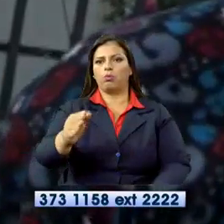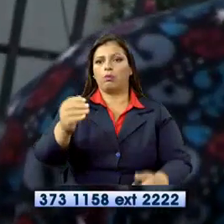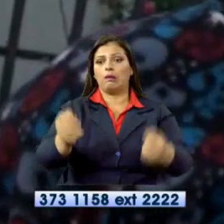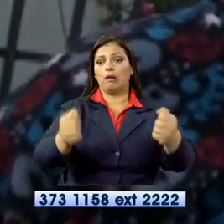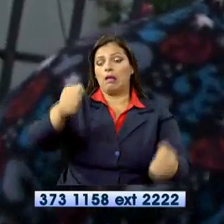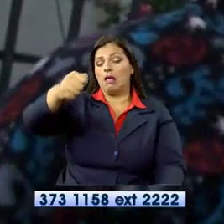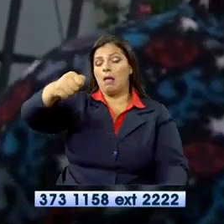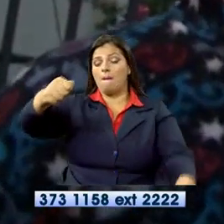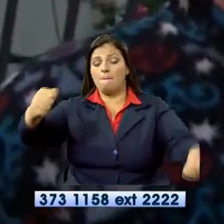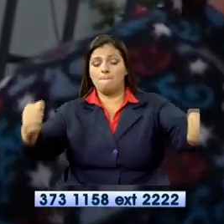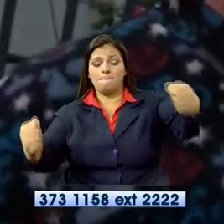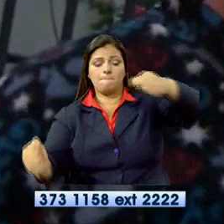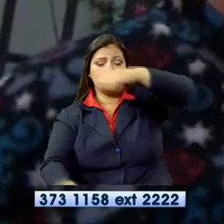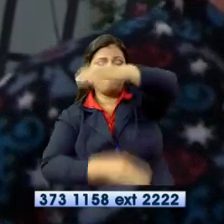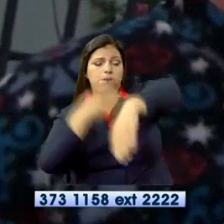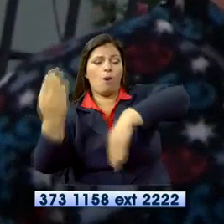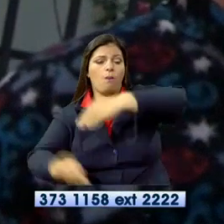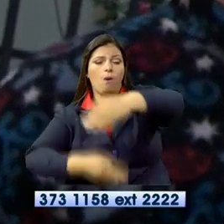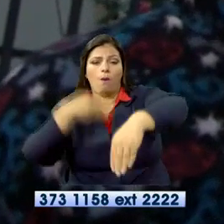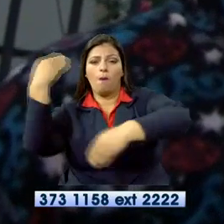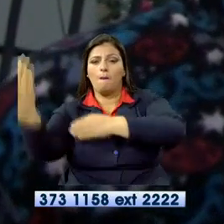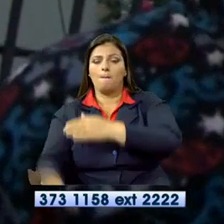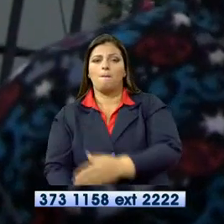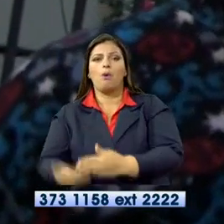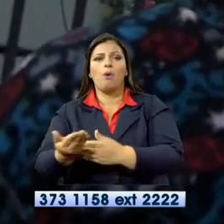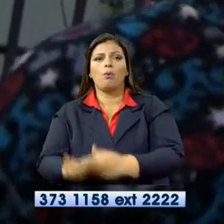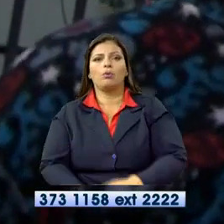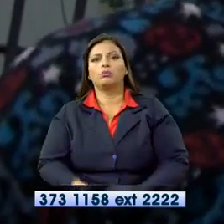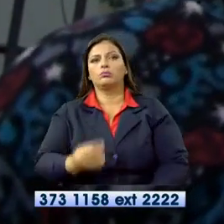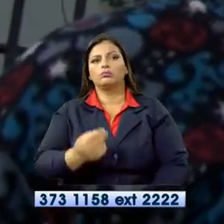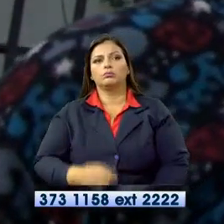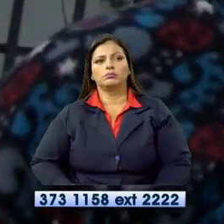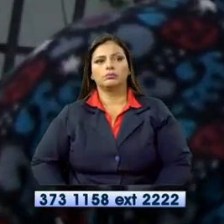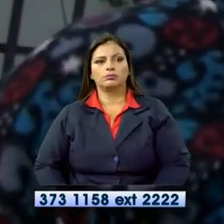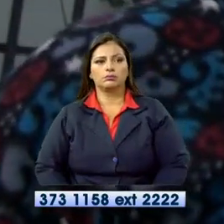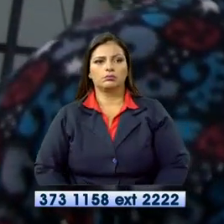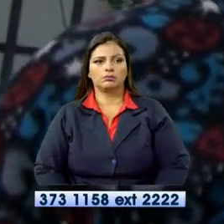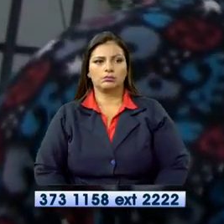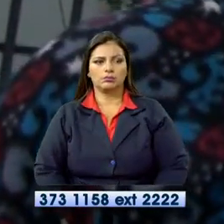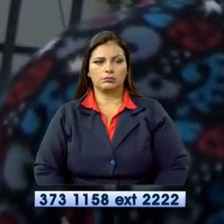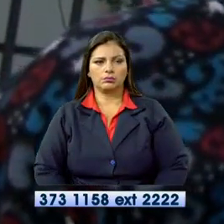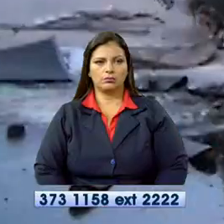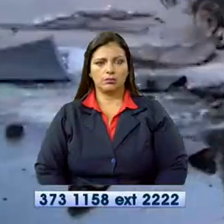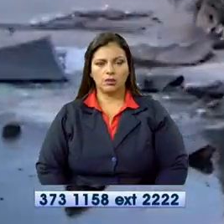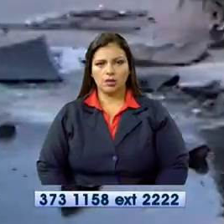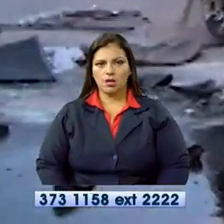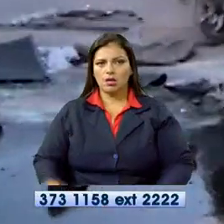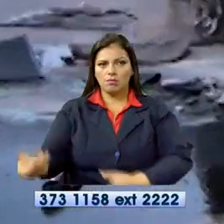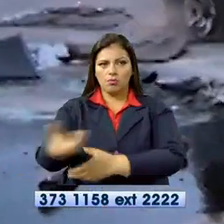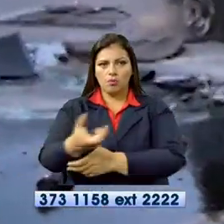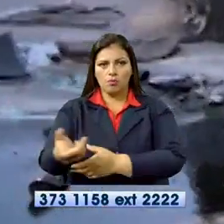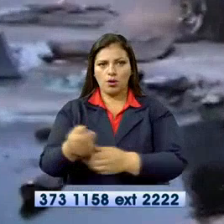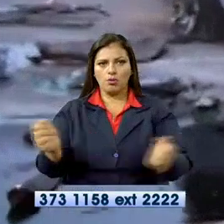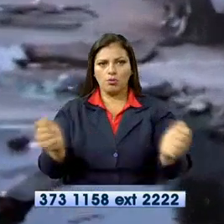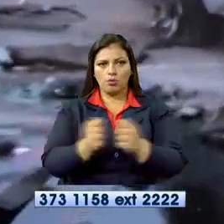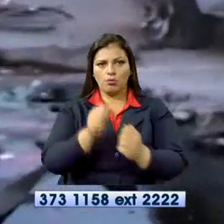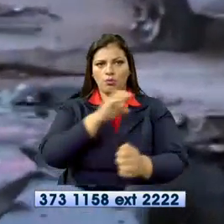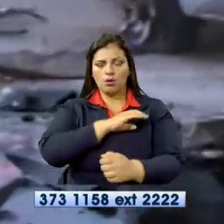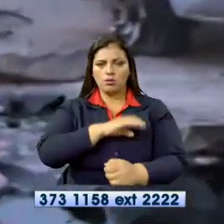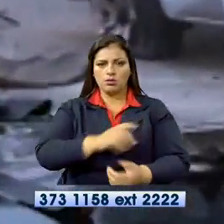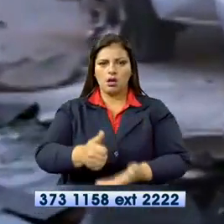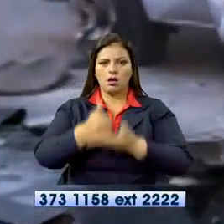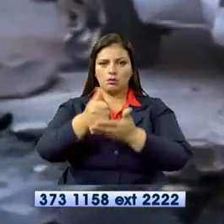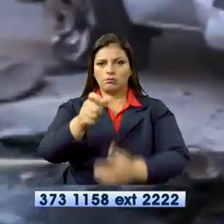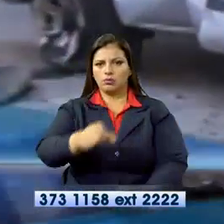El carro está, como se le ve, está hecho pedazos, pero con la intervención de los bomberos y de la policía, como digo, logró sacar a las dos personas que estaban